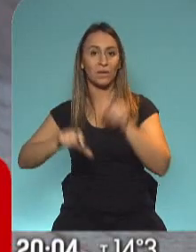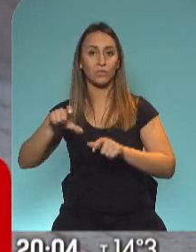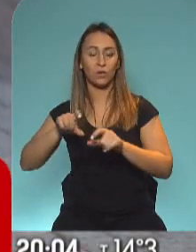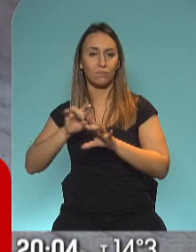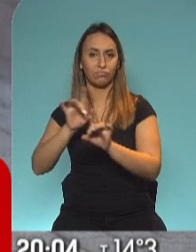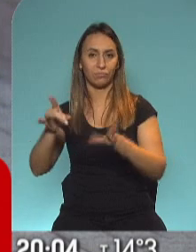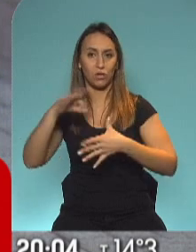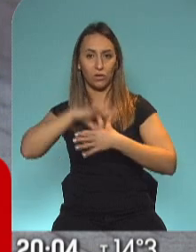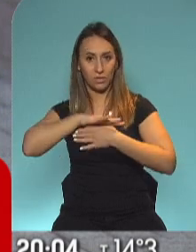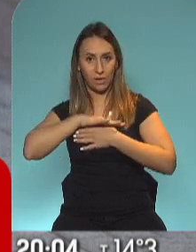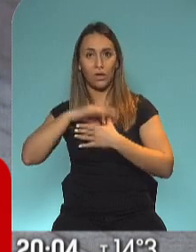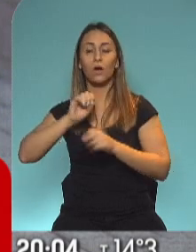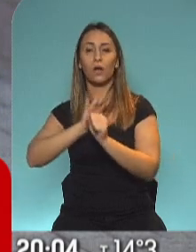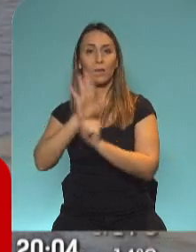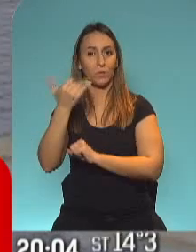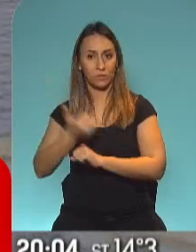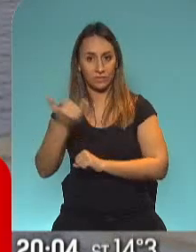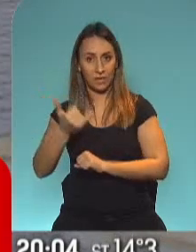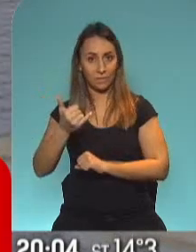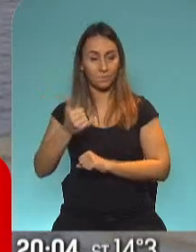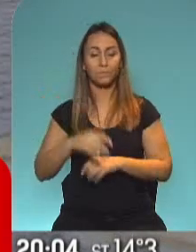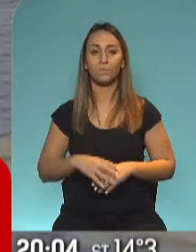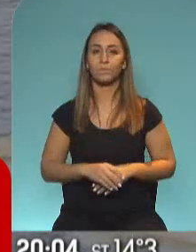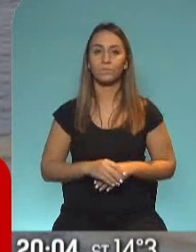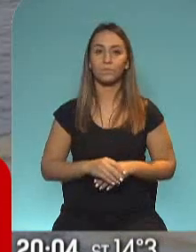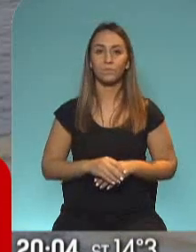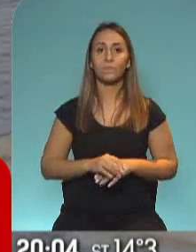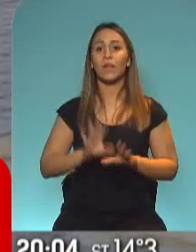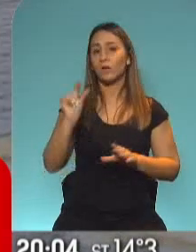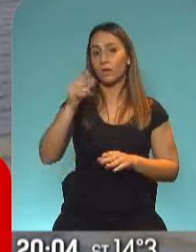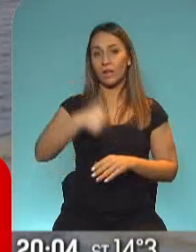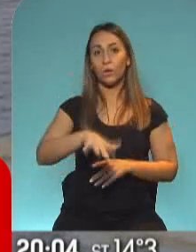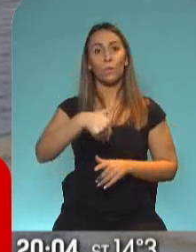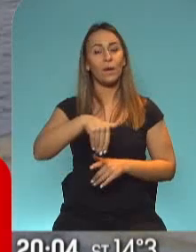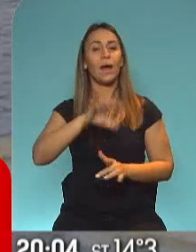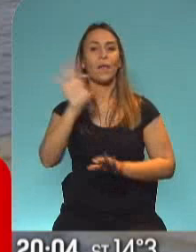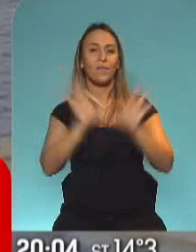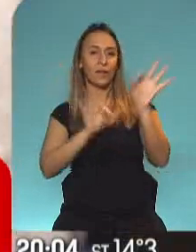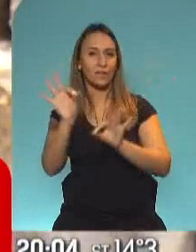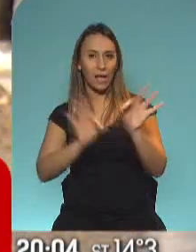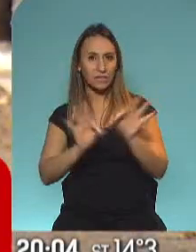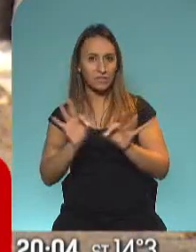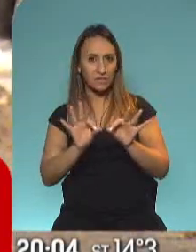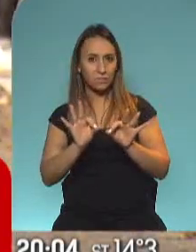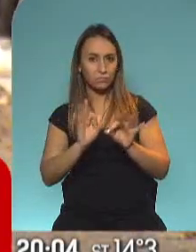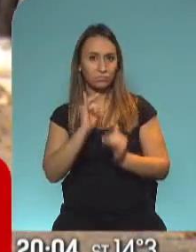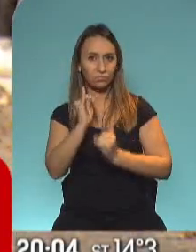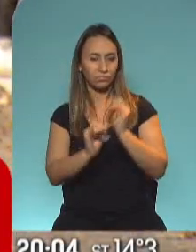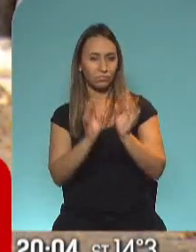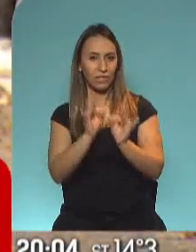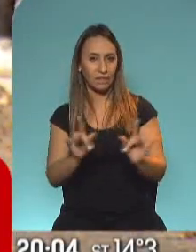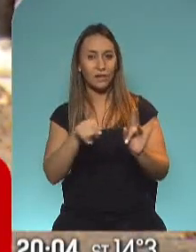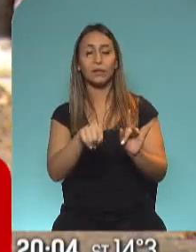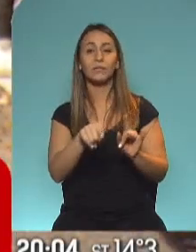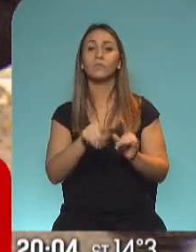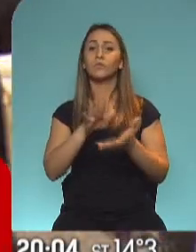nuevos casos de COVID-19 en la Argentina. En minutos más estaremos contando más detalles con lo que respecta del resto de